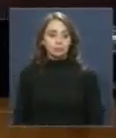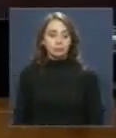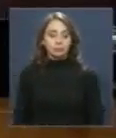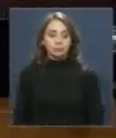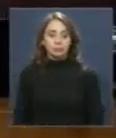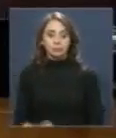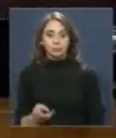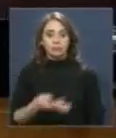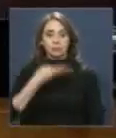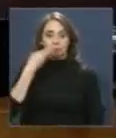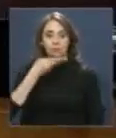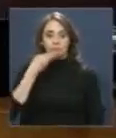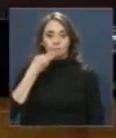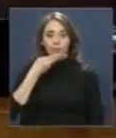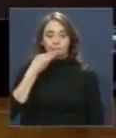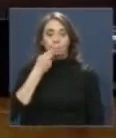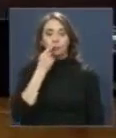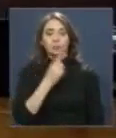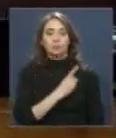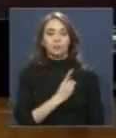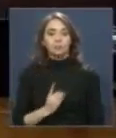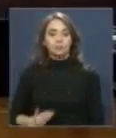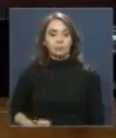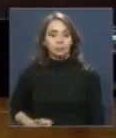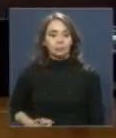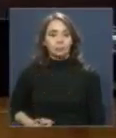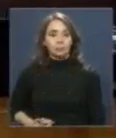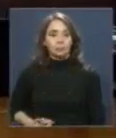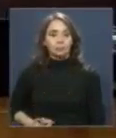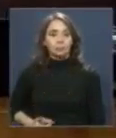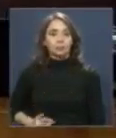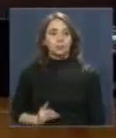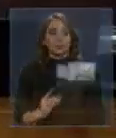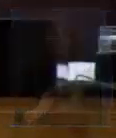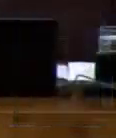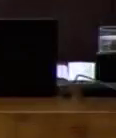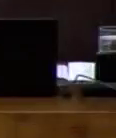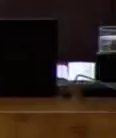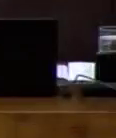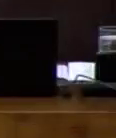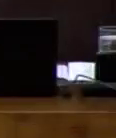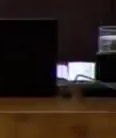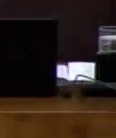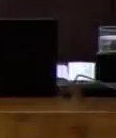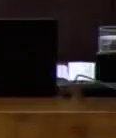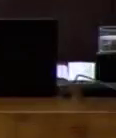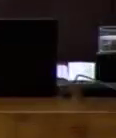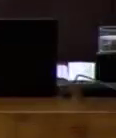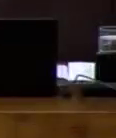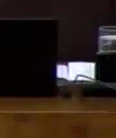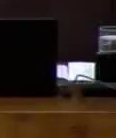Le ofrezco la palabra al honorable señor diputado don Fidel Espinosa.